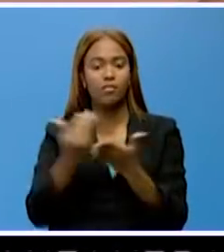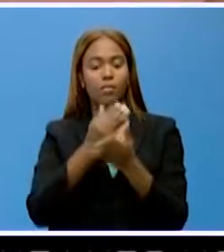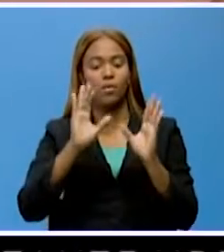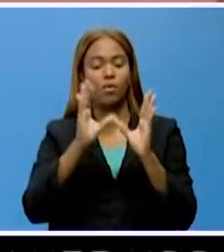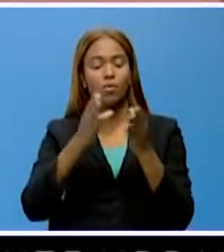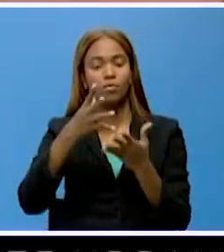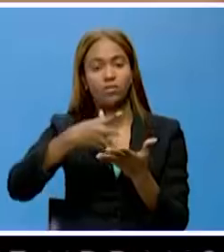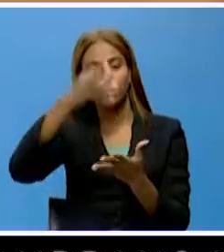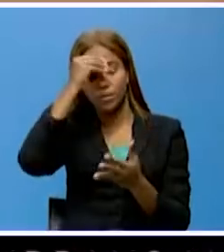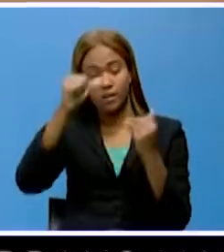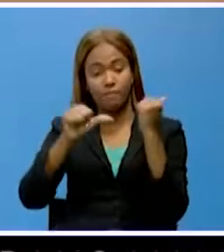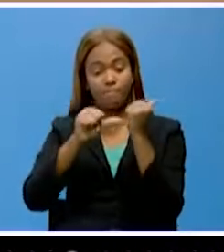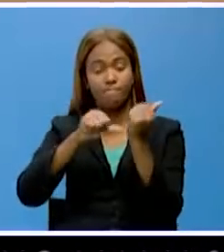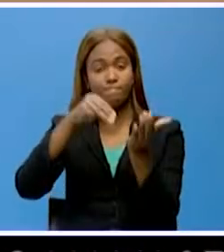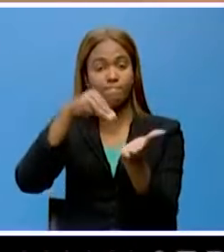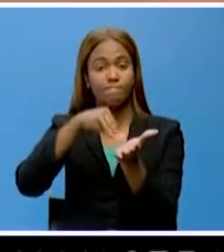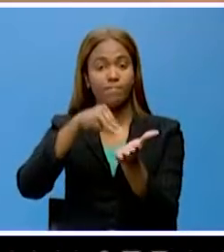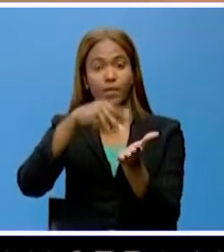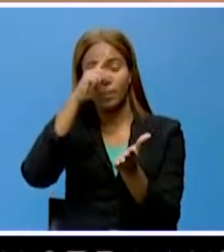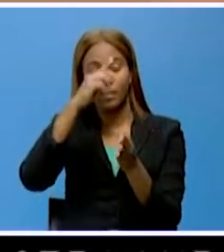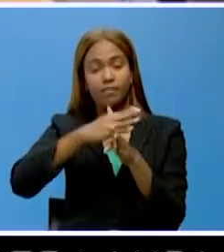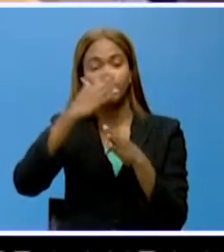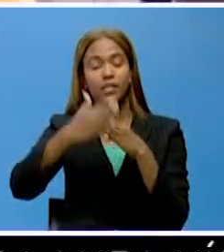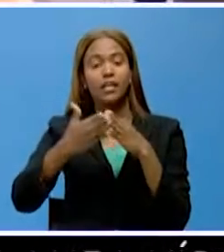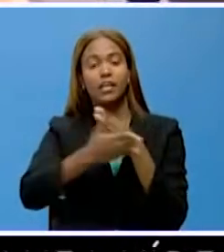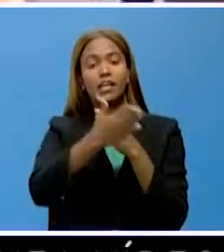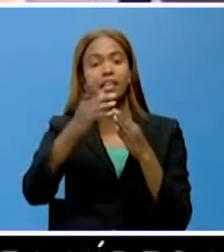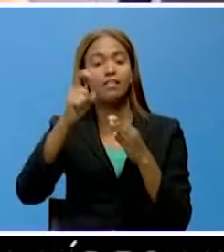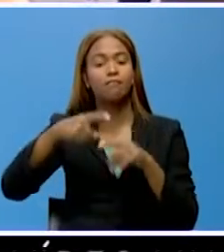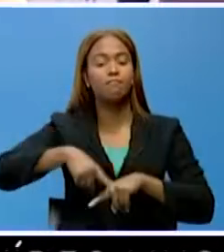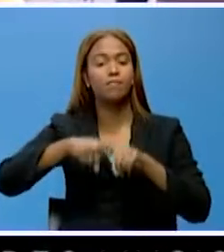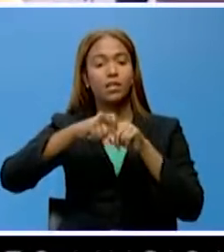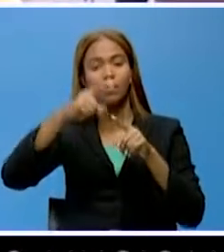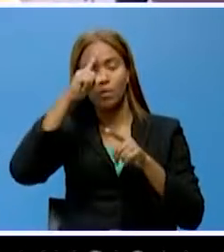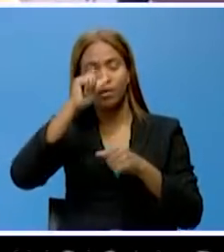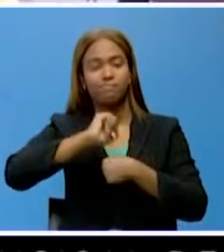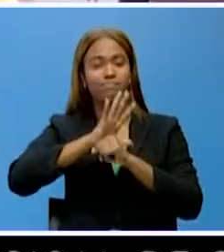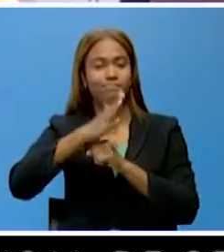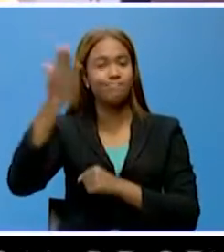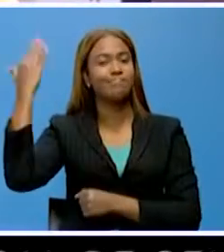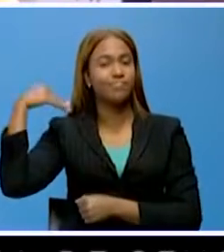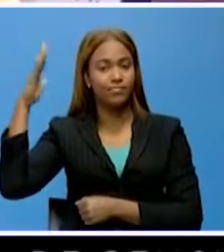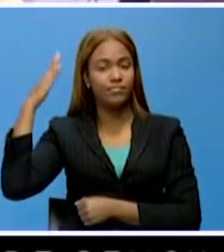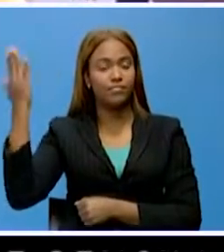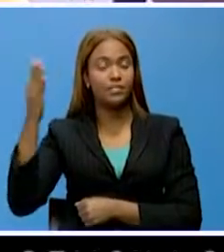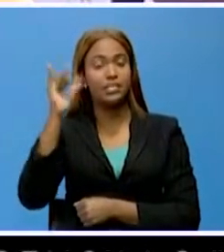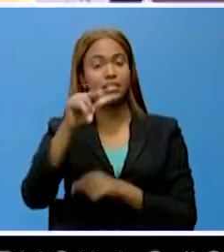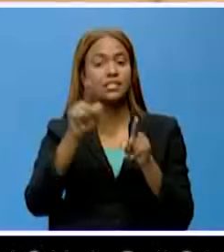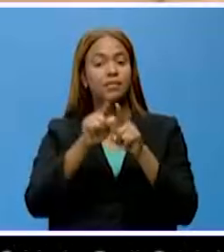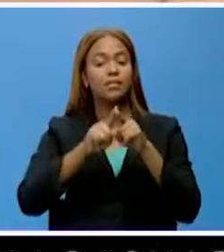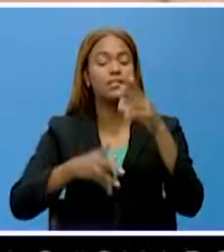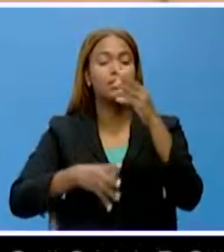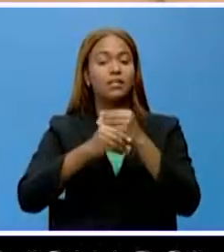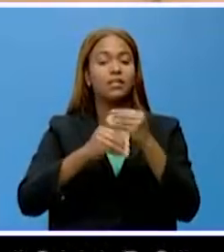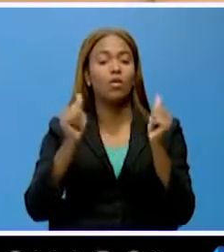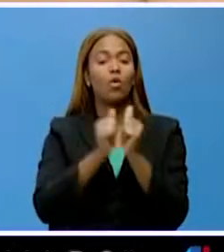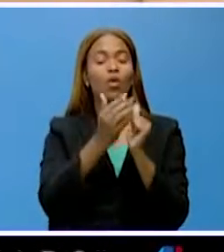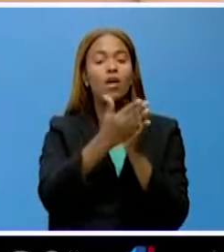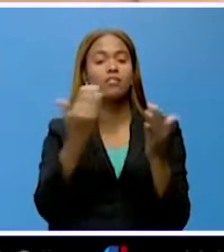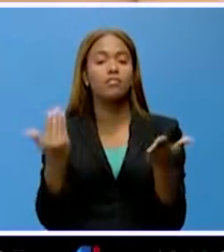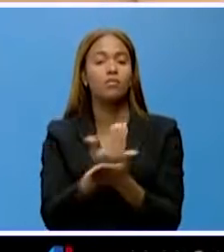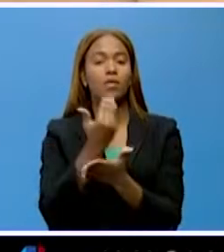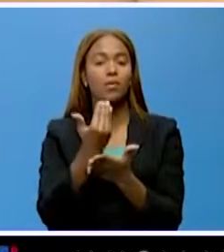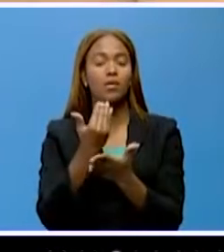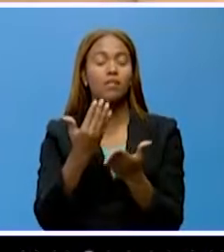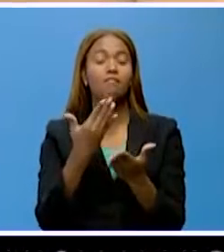cursos de auxiliares de enfermería para culminar los que debieron suspenderse por la pandemia del COVID-19, así como agregar a su vez nuevos